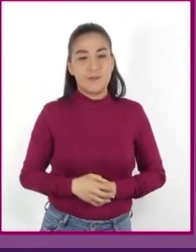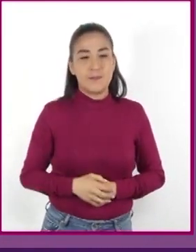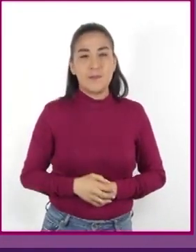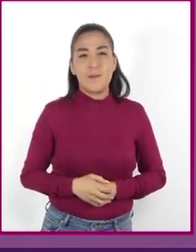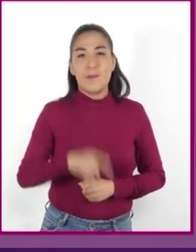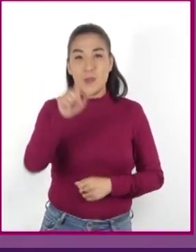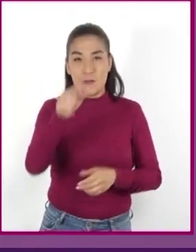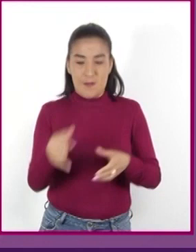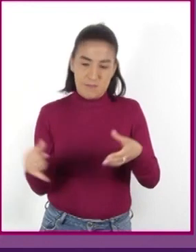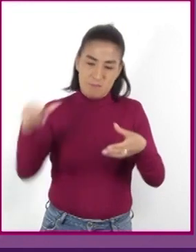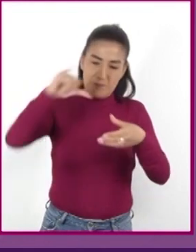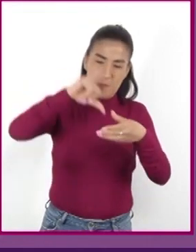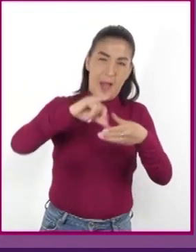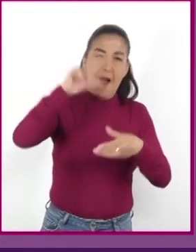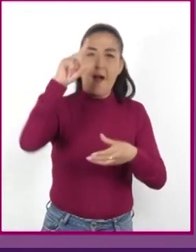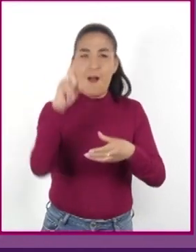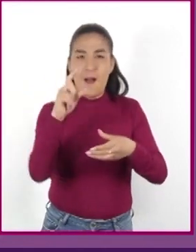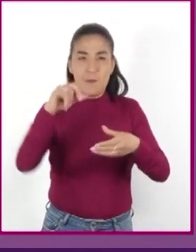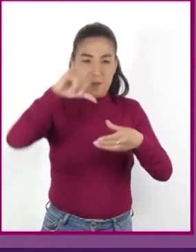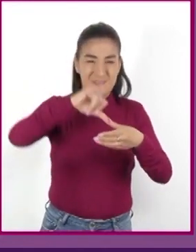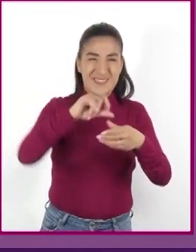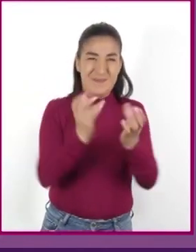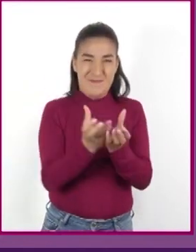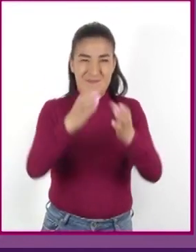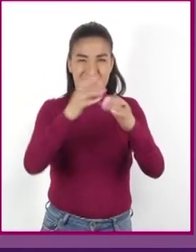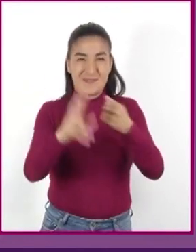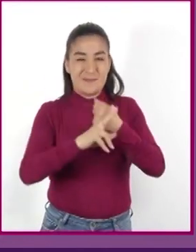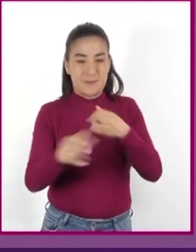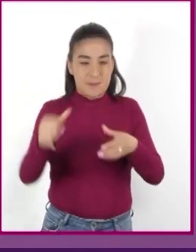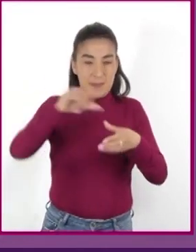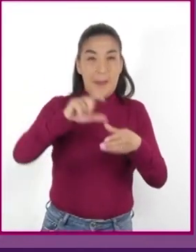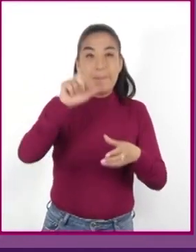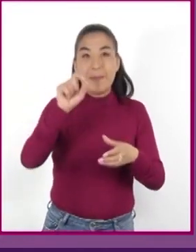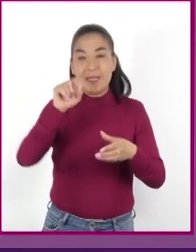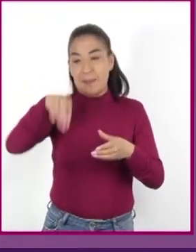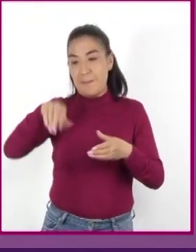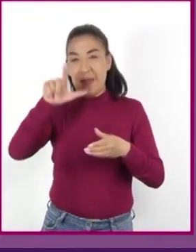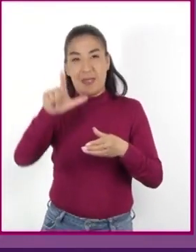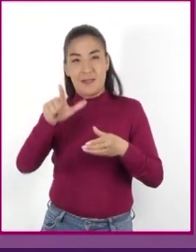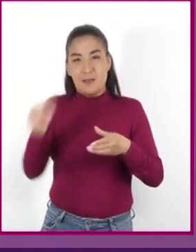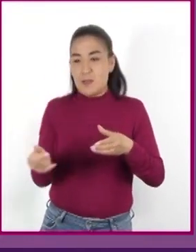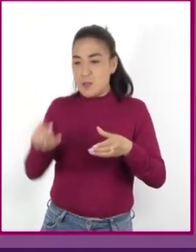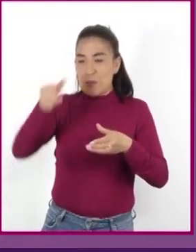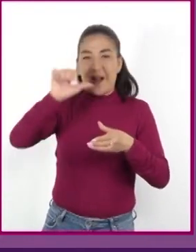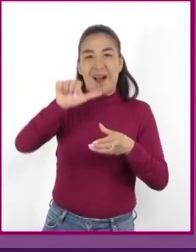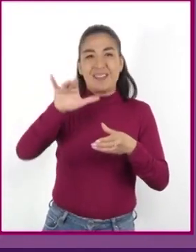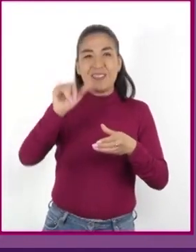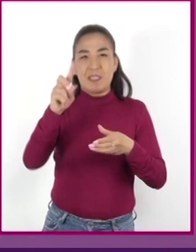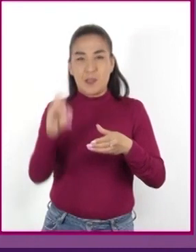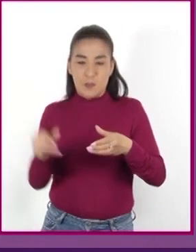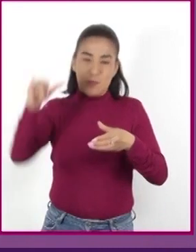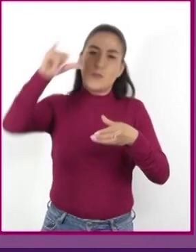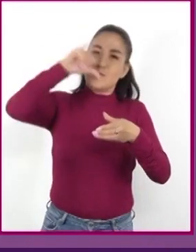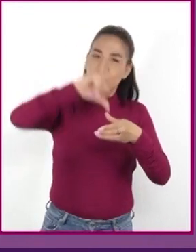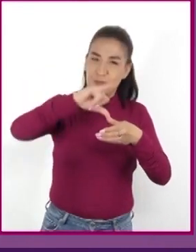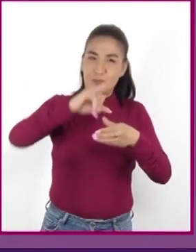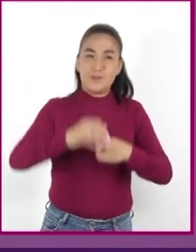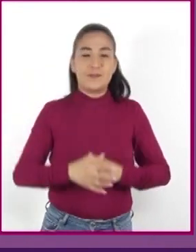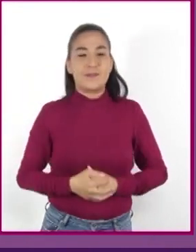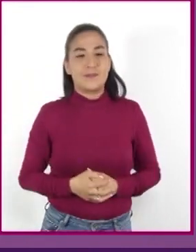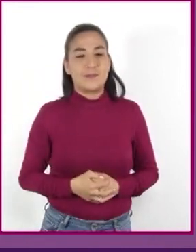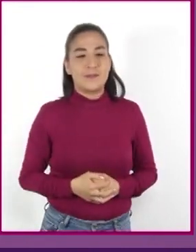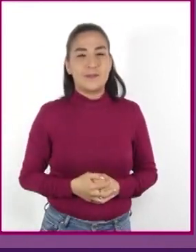Colocamos el agua en el cristalizador y añadimos 20 mililitros de ácido sulfúrico concentrado.